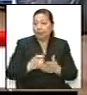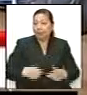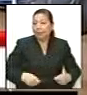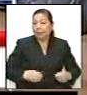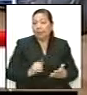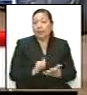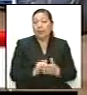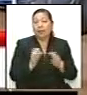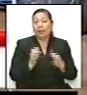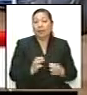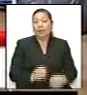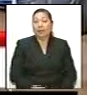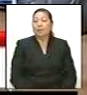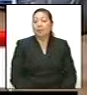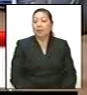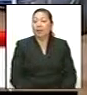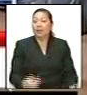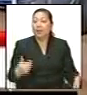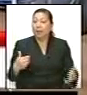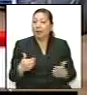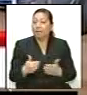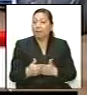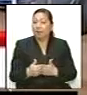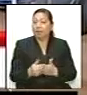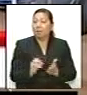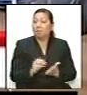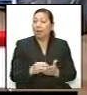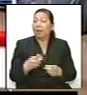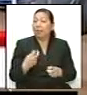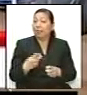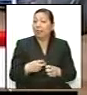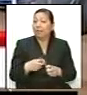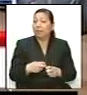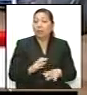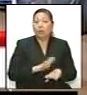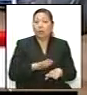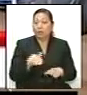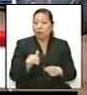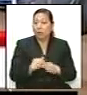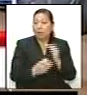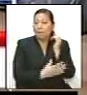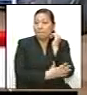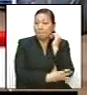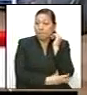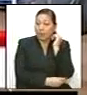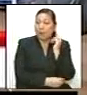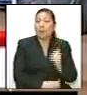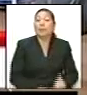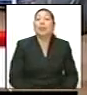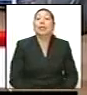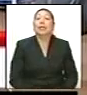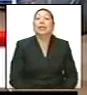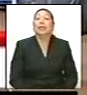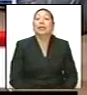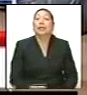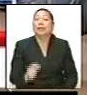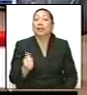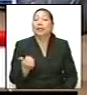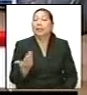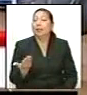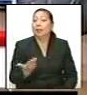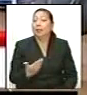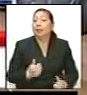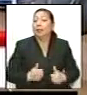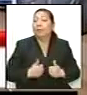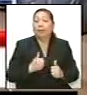que realmente, frente a un escenario tan complicado, sobre todo de una extrema pobreza y pobreza en la cual casi estamos nosotros